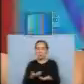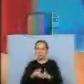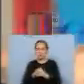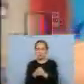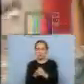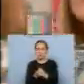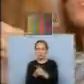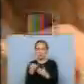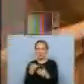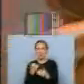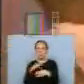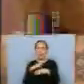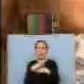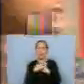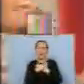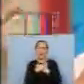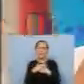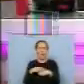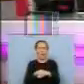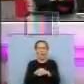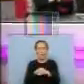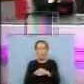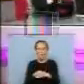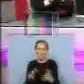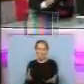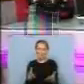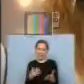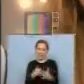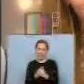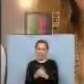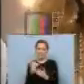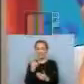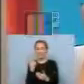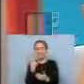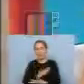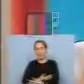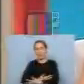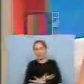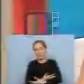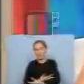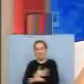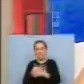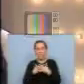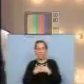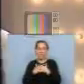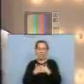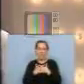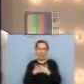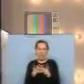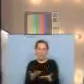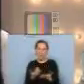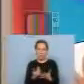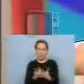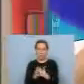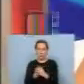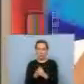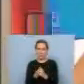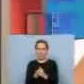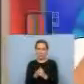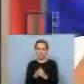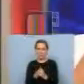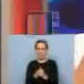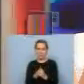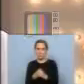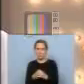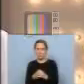calentura. Otro. Y aparte tiene una bebé, nos queremos. Fue bueno. Verlo, fue una cosa Palotti, maternal. No me pidas porque no te